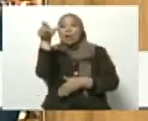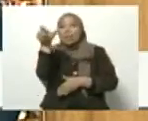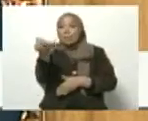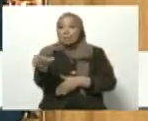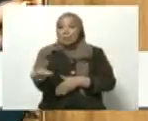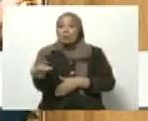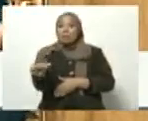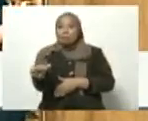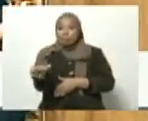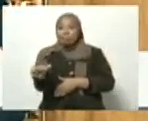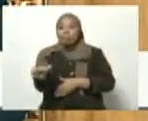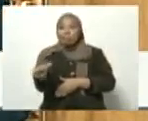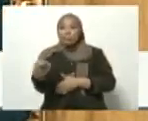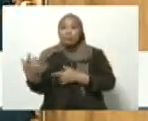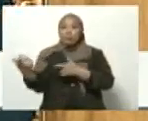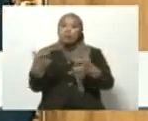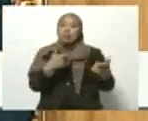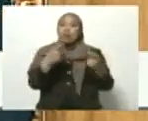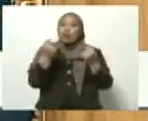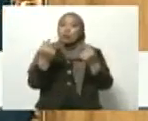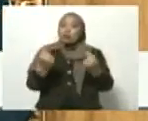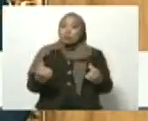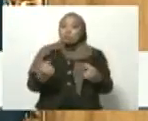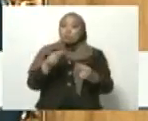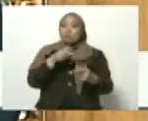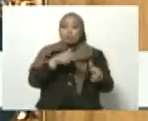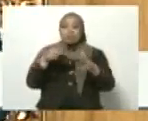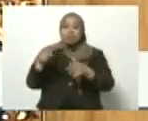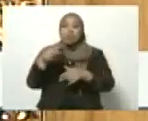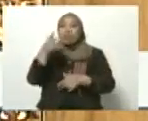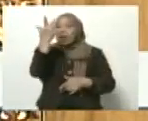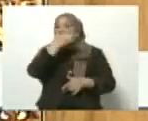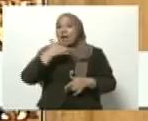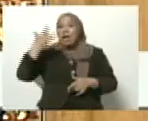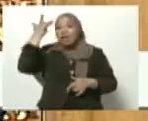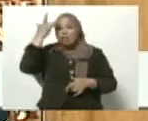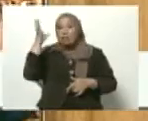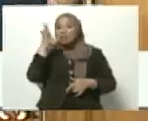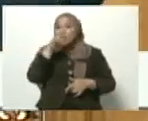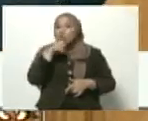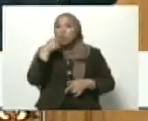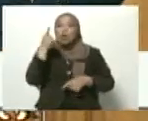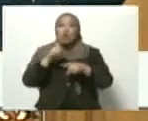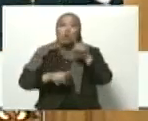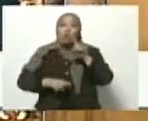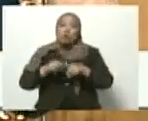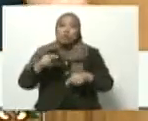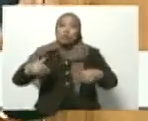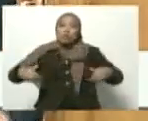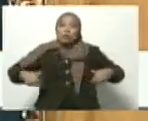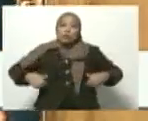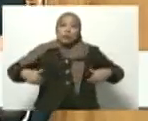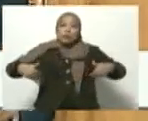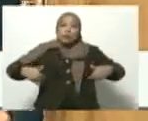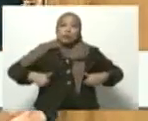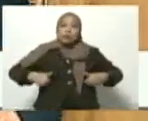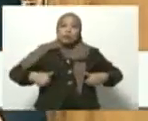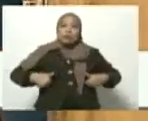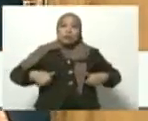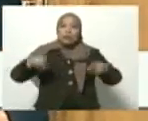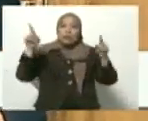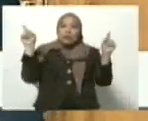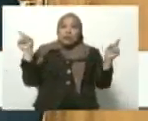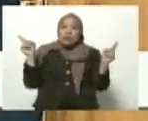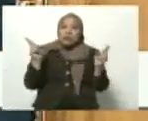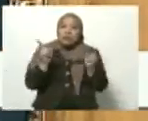Europa. Europa va a sufrir es inflación, pero los países de África van a sufrir es escasez. Porque allá se sufre un aumento de precio y hay que reducir todos los